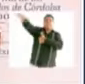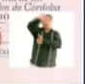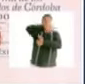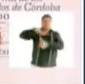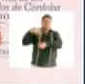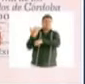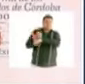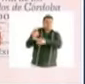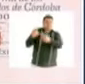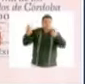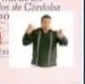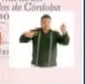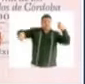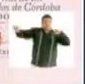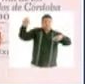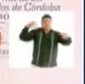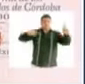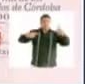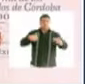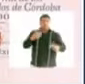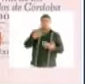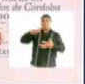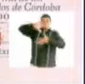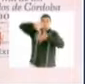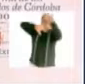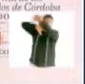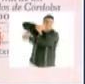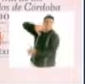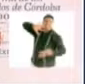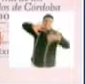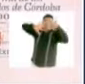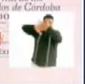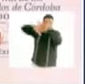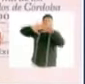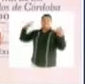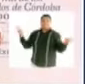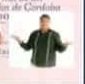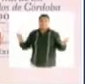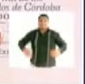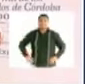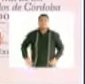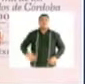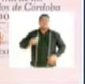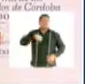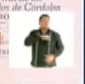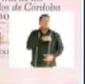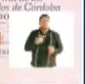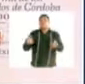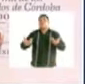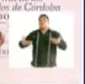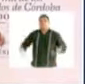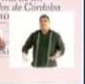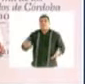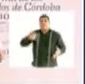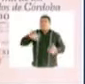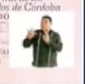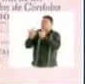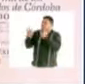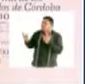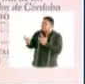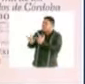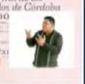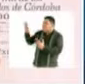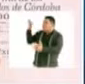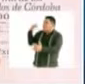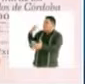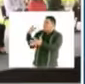cómo ya han existido dos encuentros importantes con el presidente de México y con el señor Manuel López Obrador, en